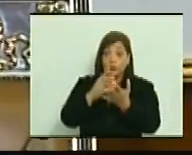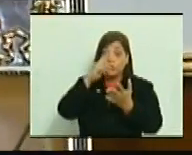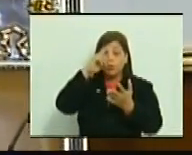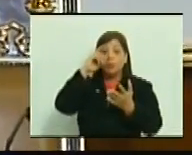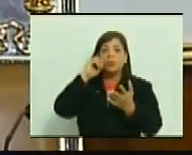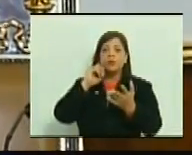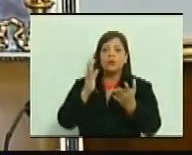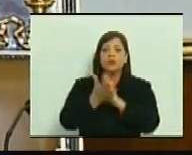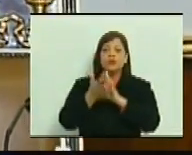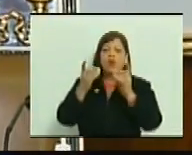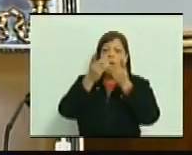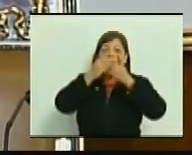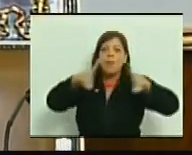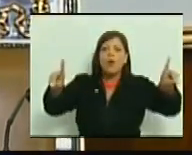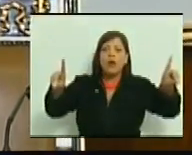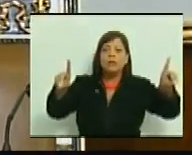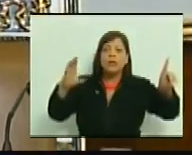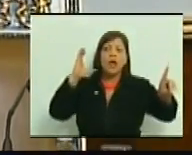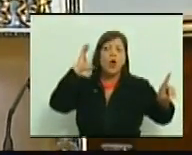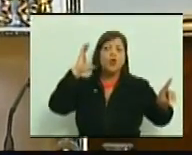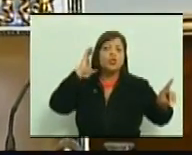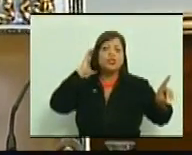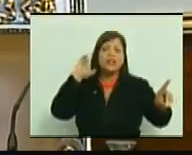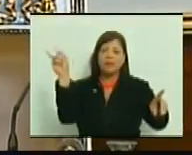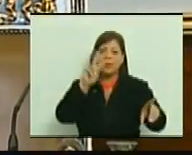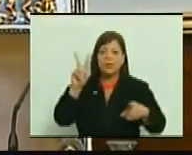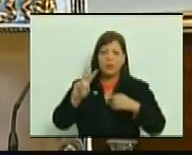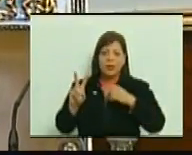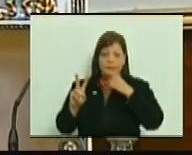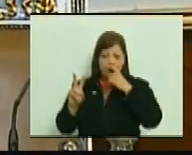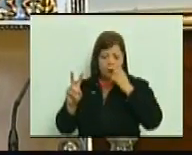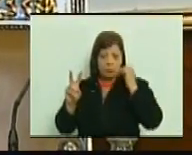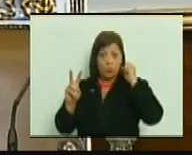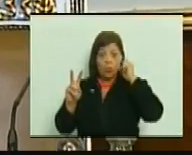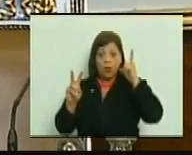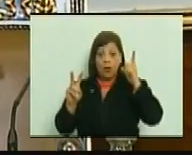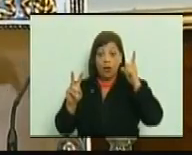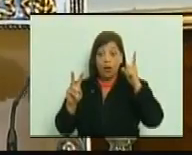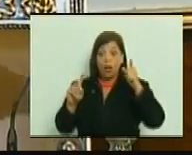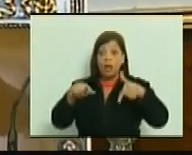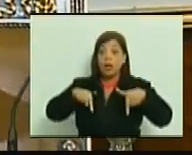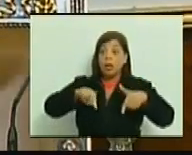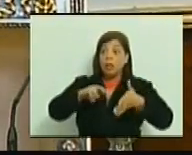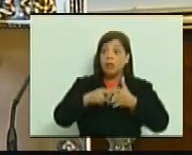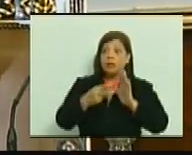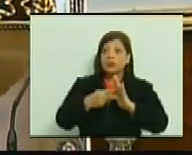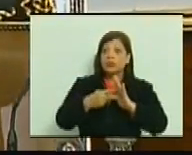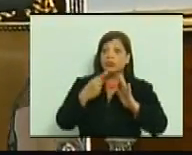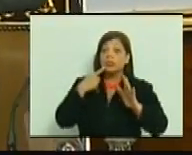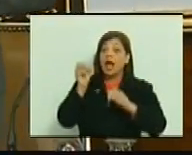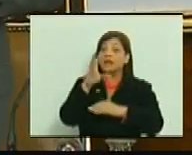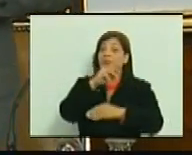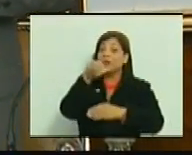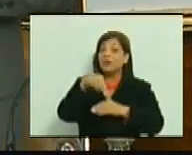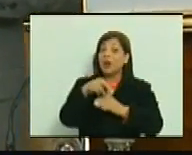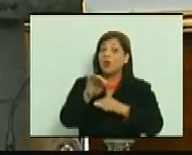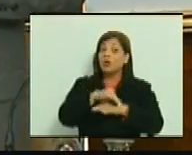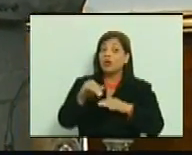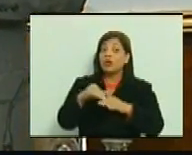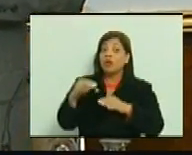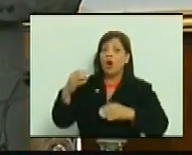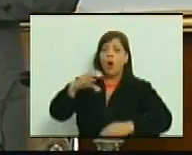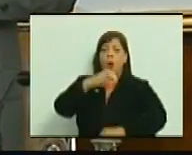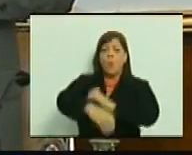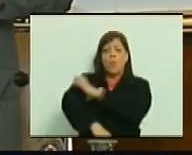del carácter democrático y de conciencia del pueblo venezolano. Porque entre otras cosas en la Asamblea Nacional Constituyente no participó la